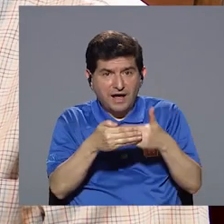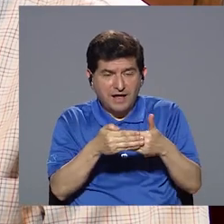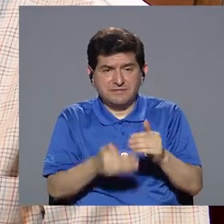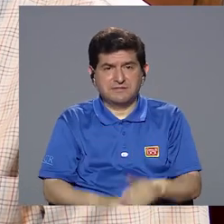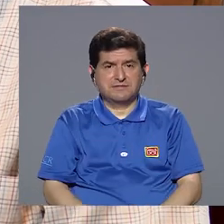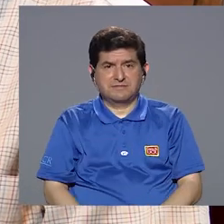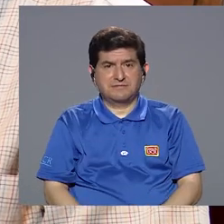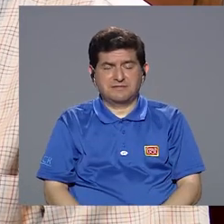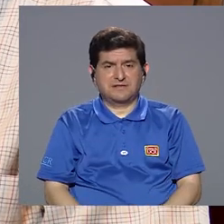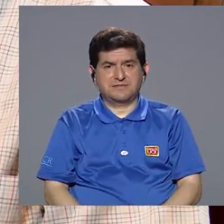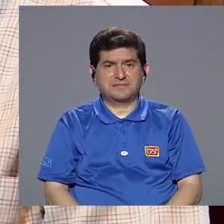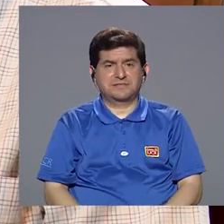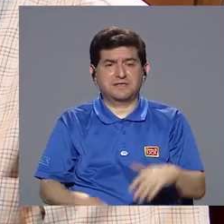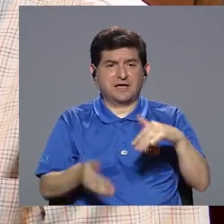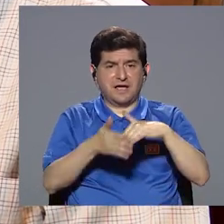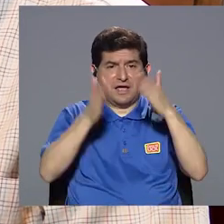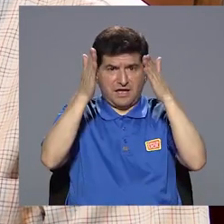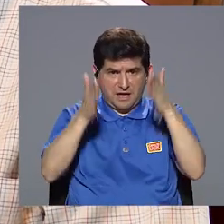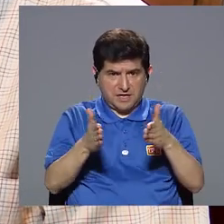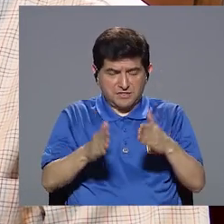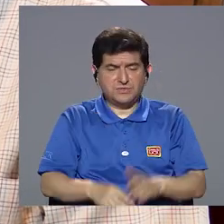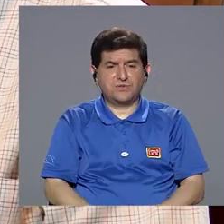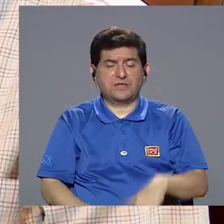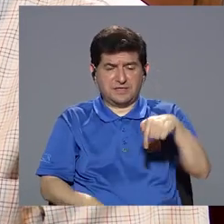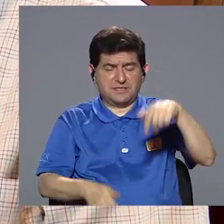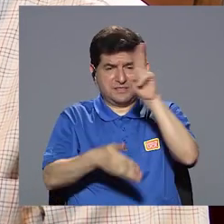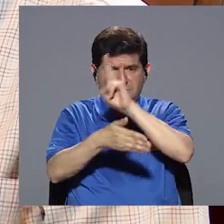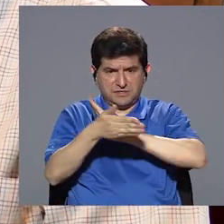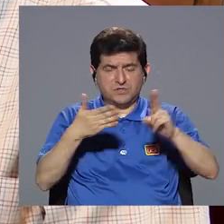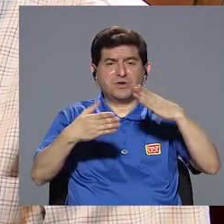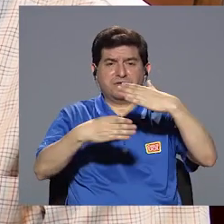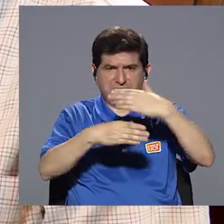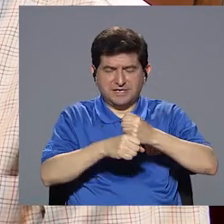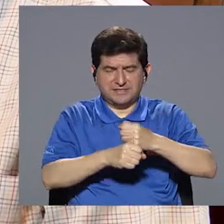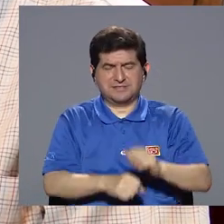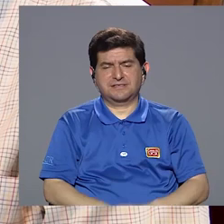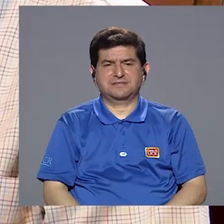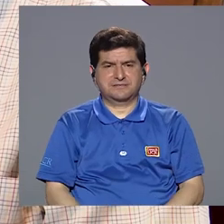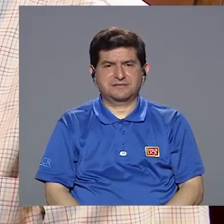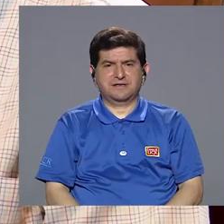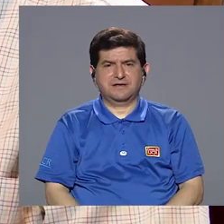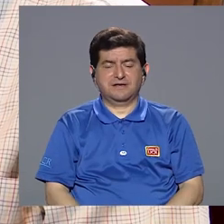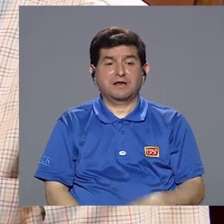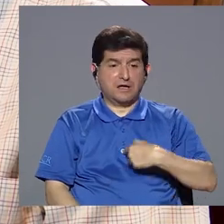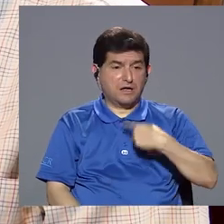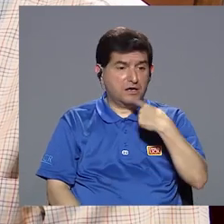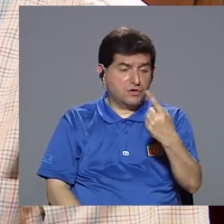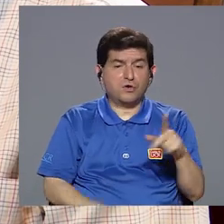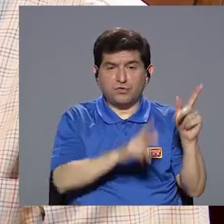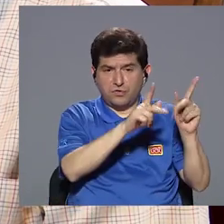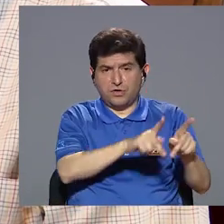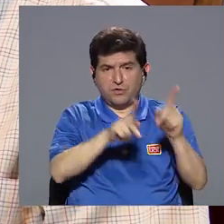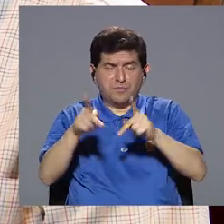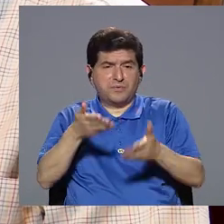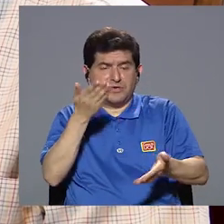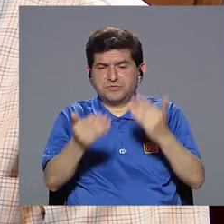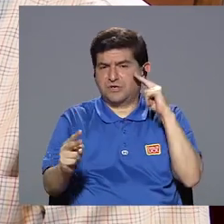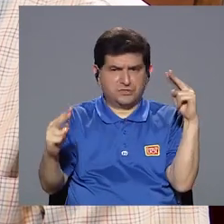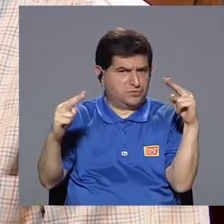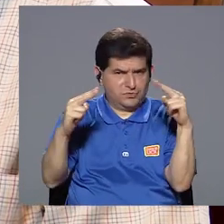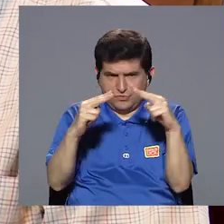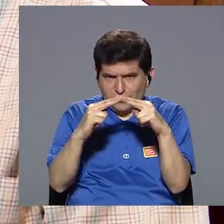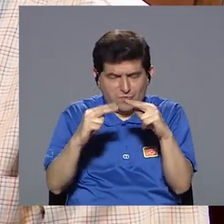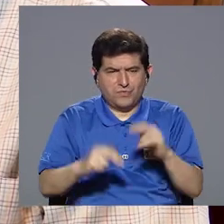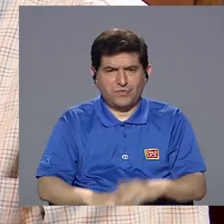que antes de realizar los los y las estudiantes de nuestra universidad en total lo digo por las